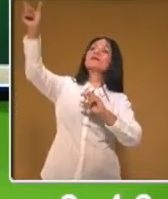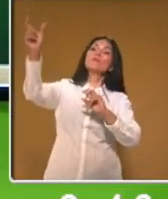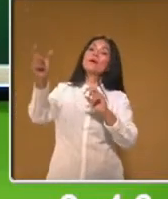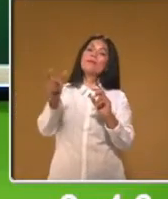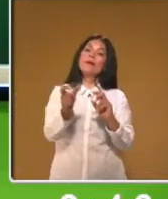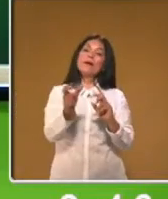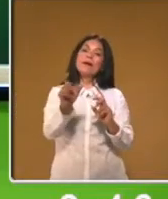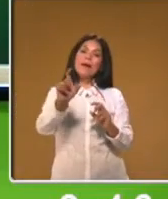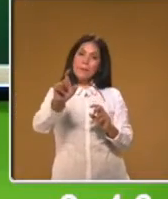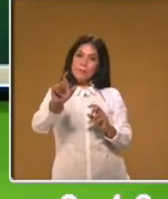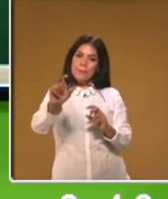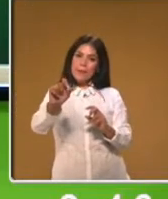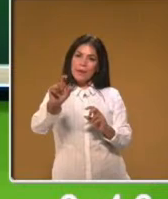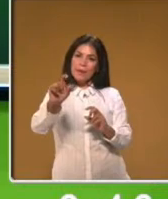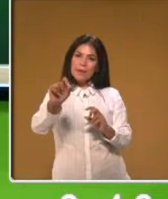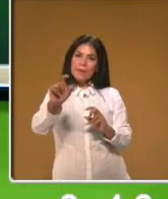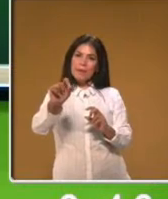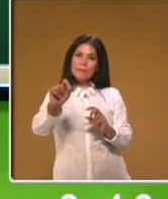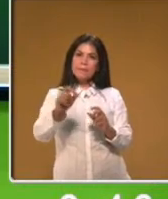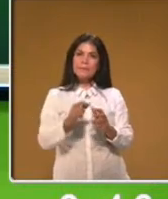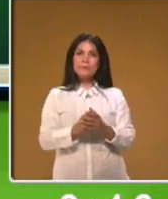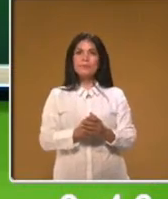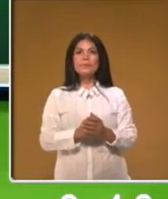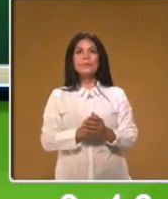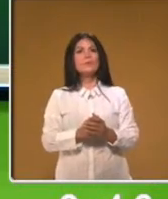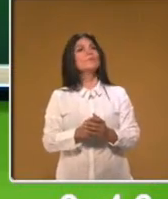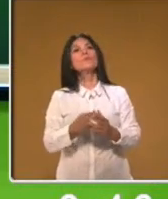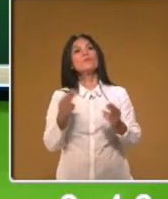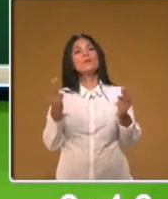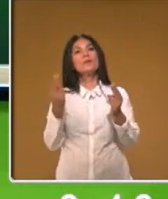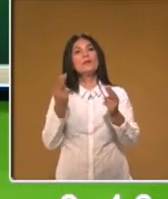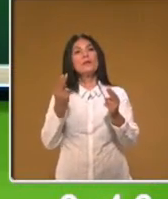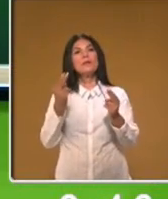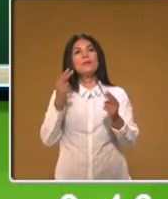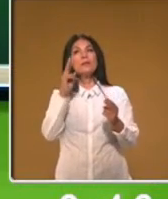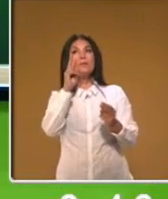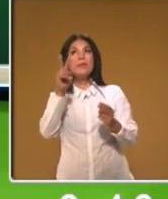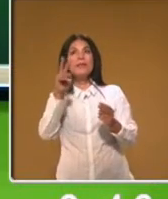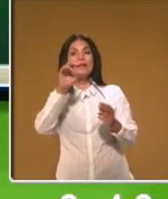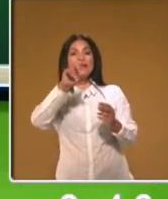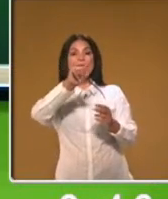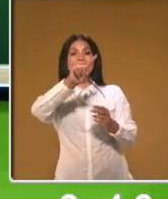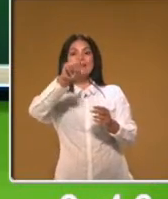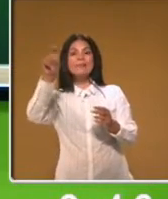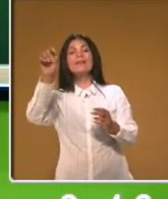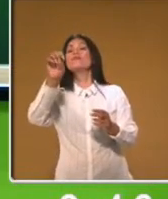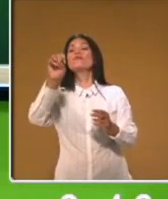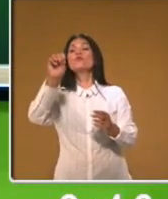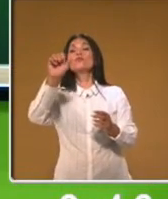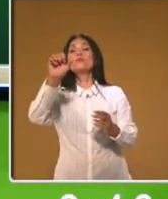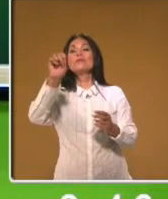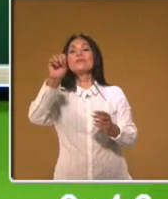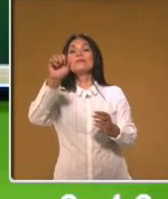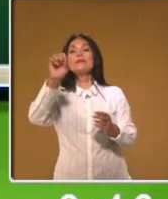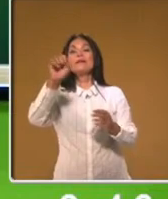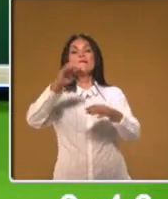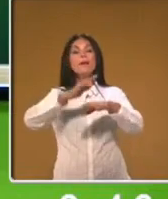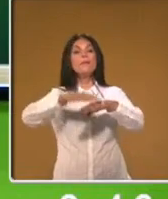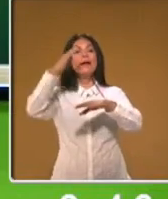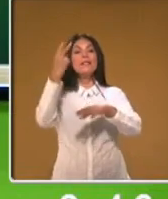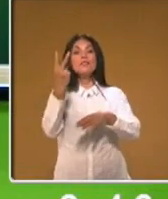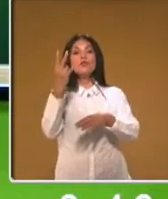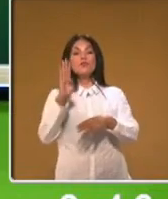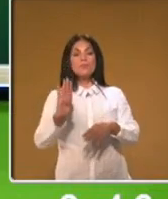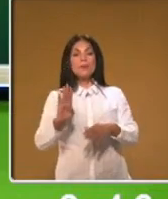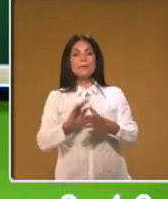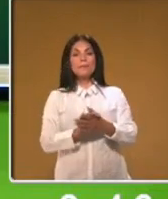estaba positivo me va a pasar a negativo. 180 menos 20 me da 160, igual a 2B. Este 2, recuerda